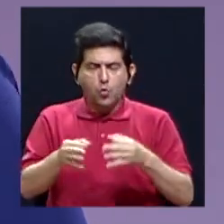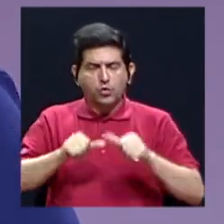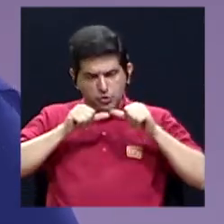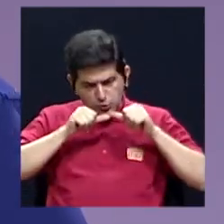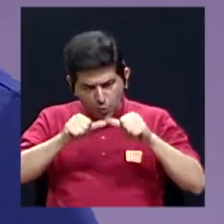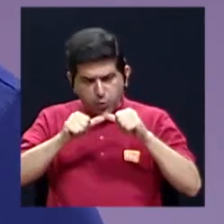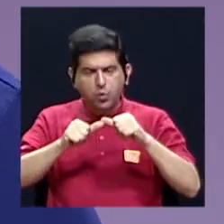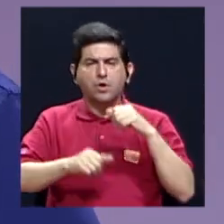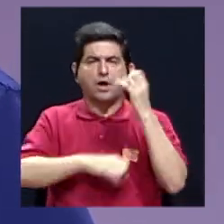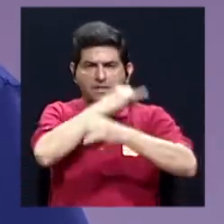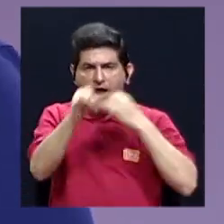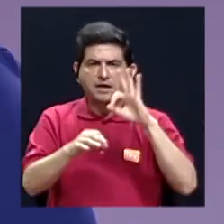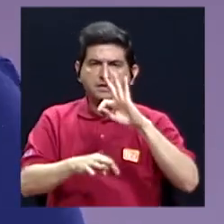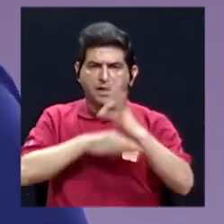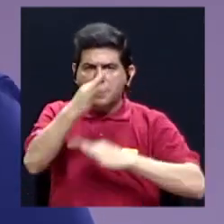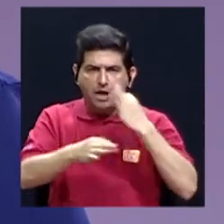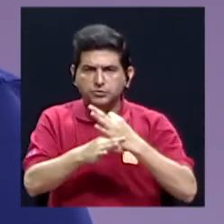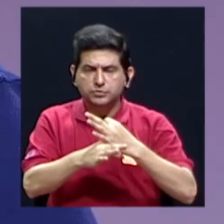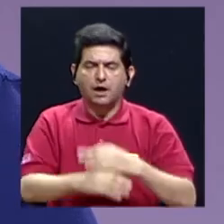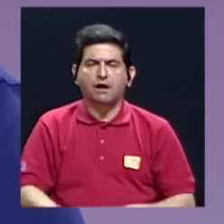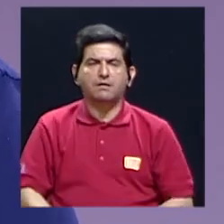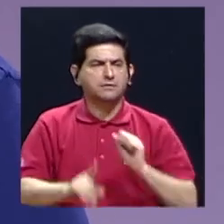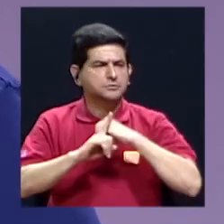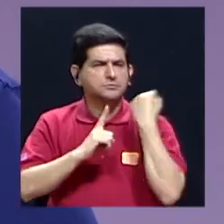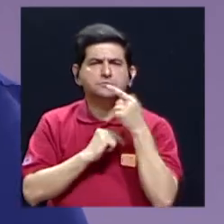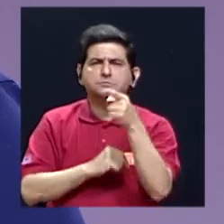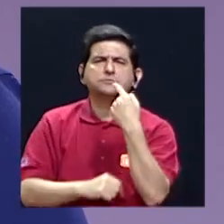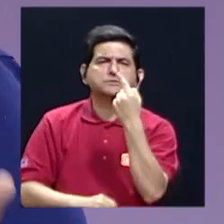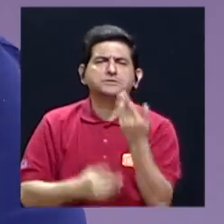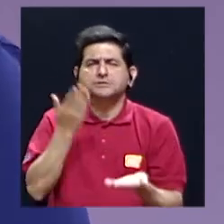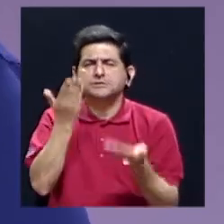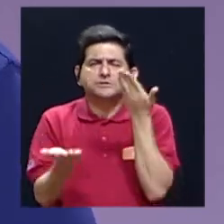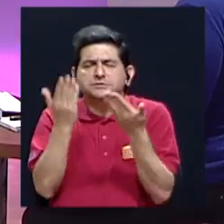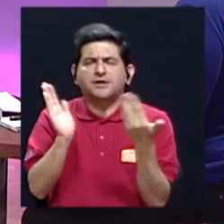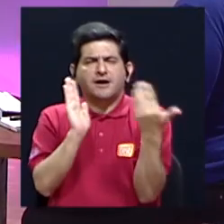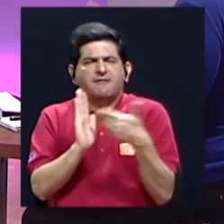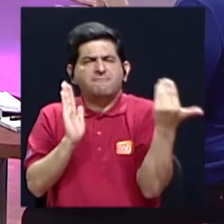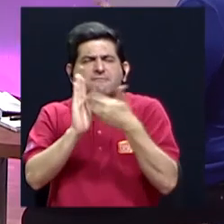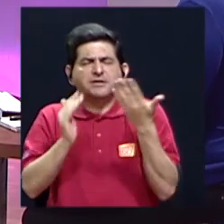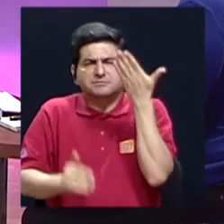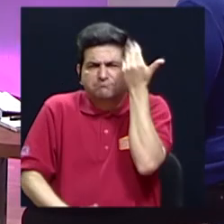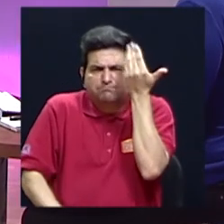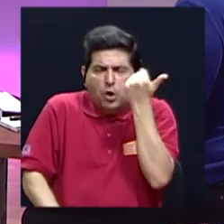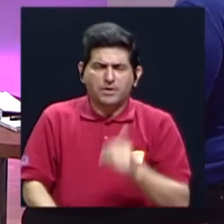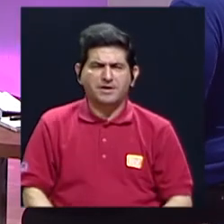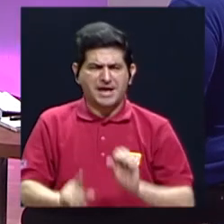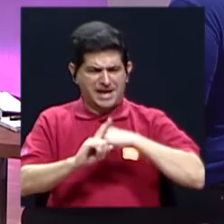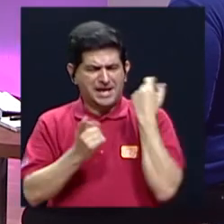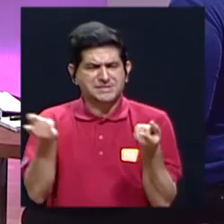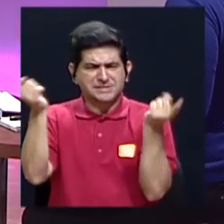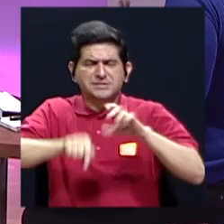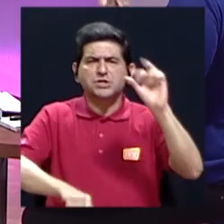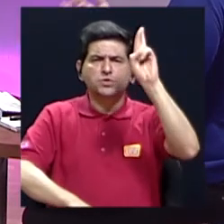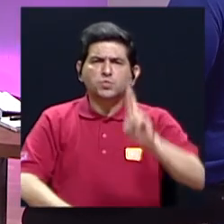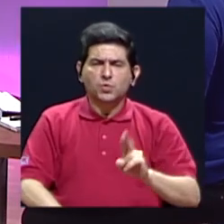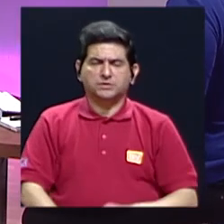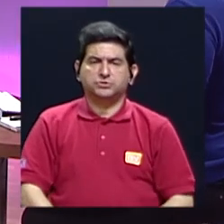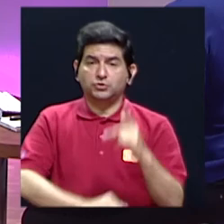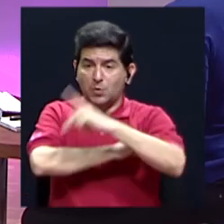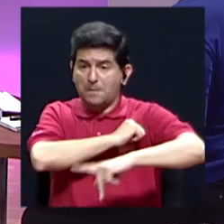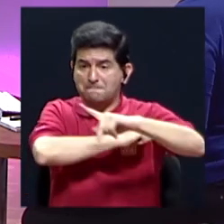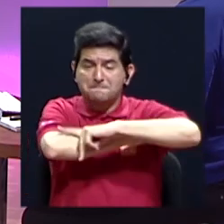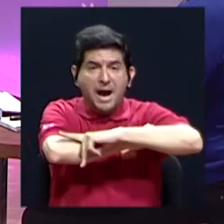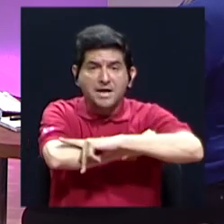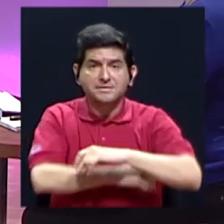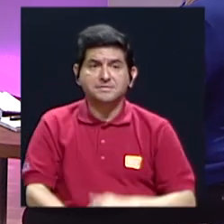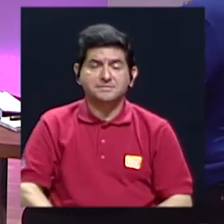nivel internacional. ¿Cuáles son algunos factores de lo que ustedes valoran que están causando esto? ¿Por qué está sucediendo esto en Costa Rica? ¿Por qué es que el país no